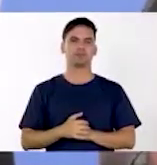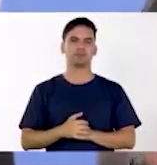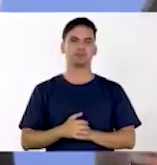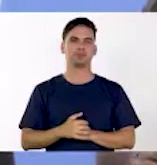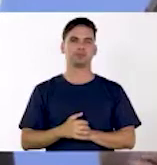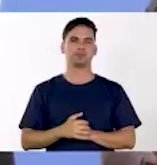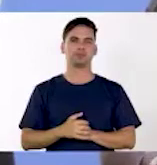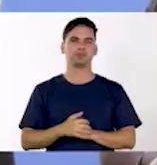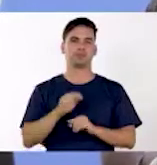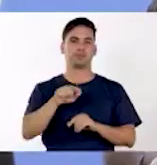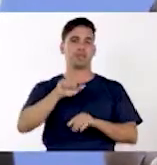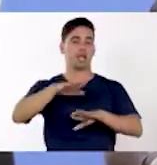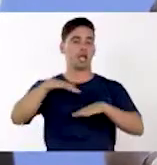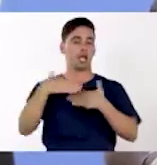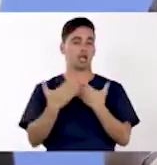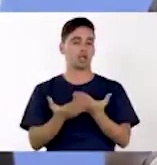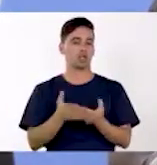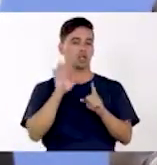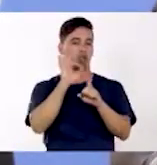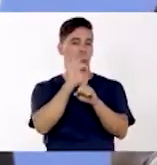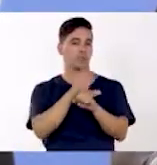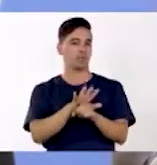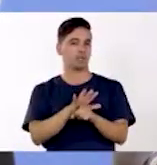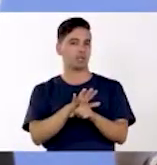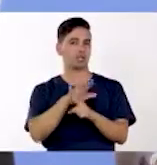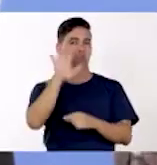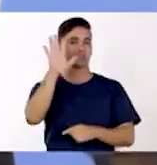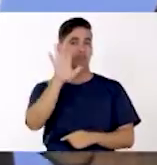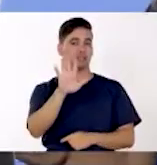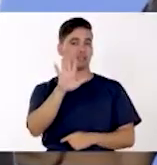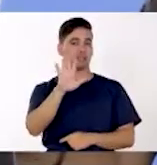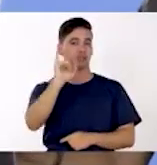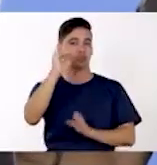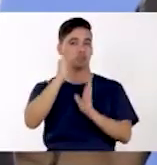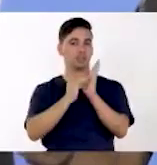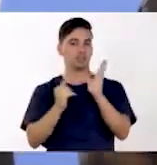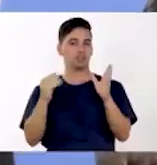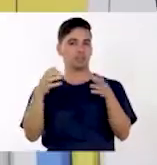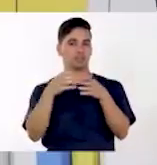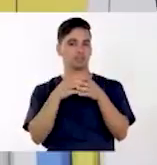Vamos entonces a comenzar con quinto semestre por encuentro.